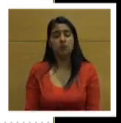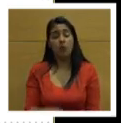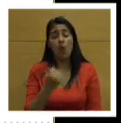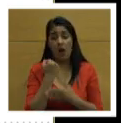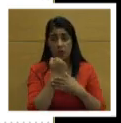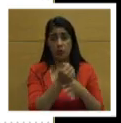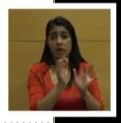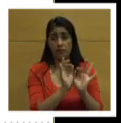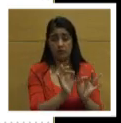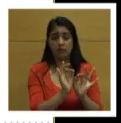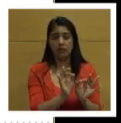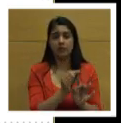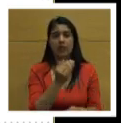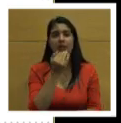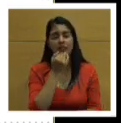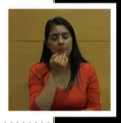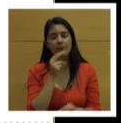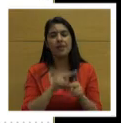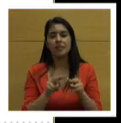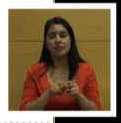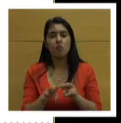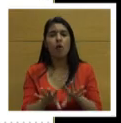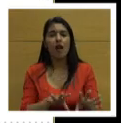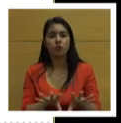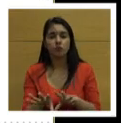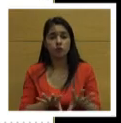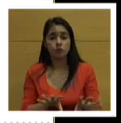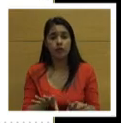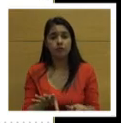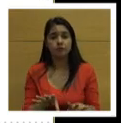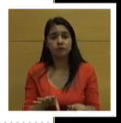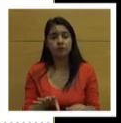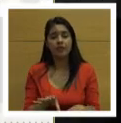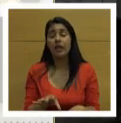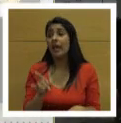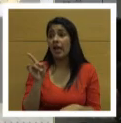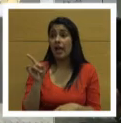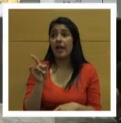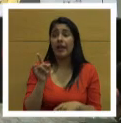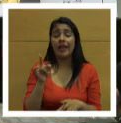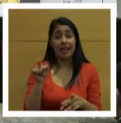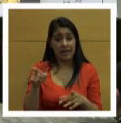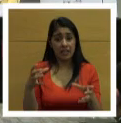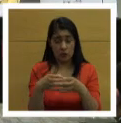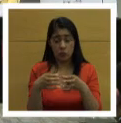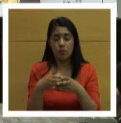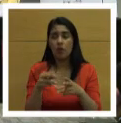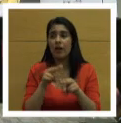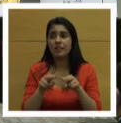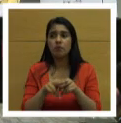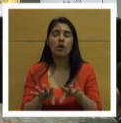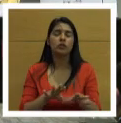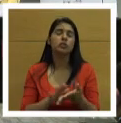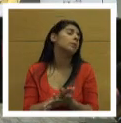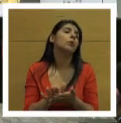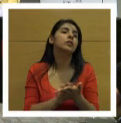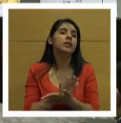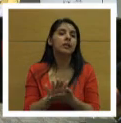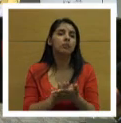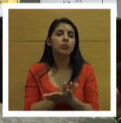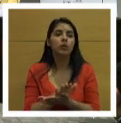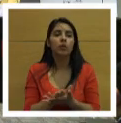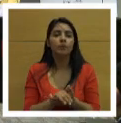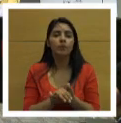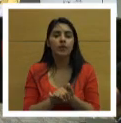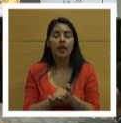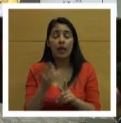especializada. También hacemos acciones desde el punto de vista de esta mesa para poder ir en ayuda de las víctimas. Por ejemplo, el